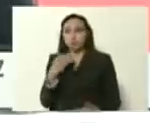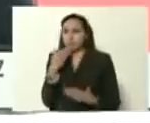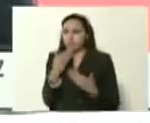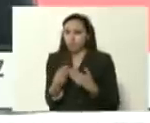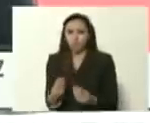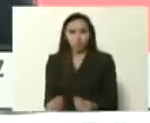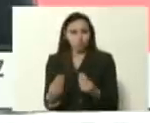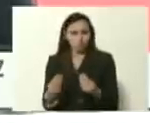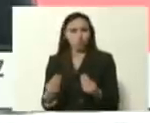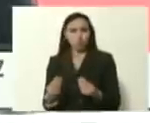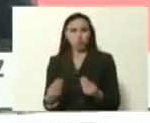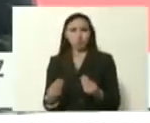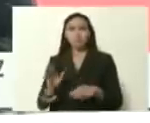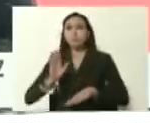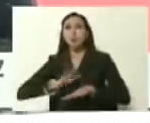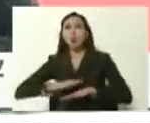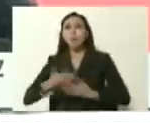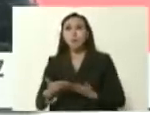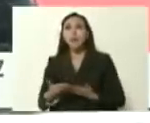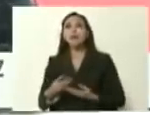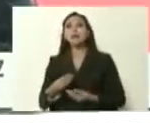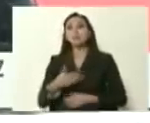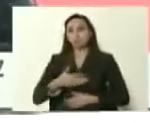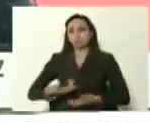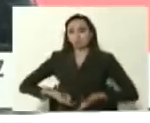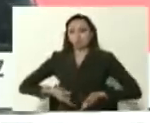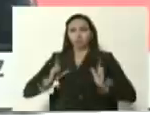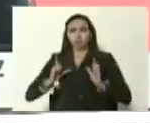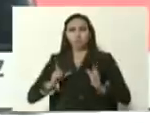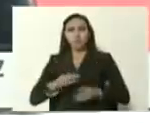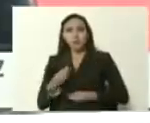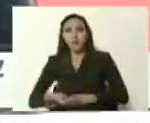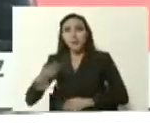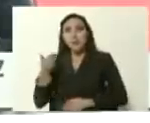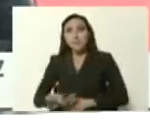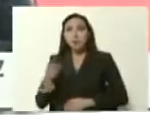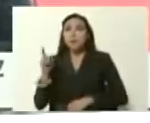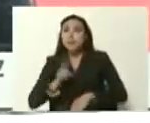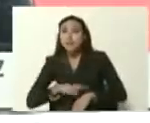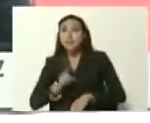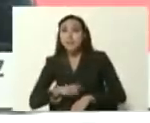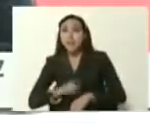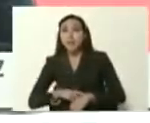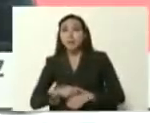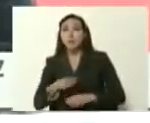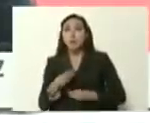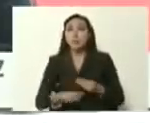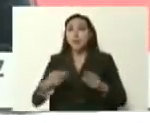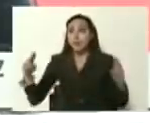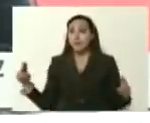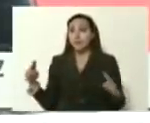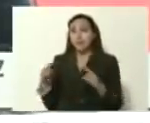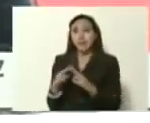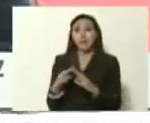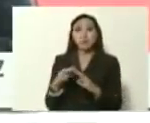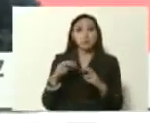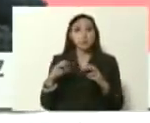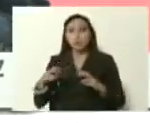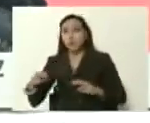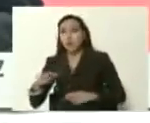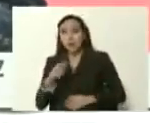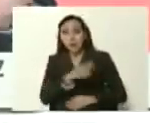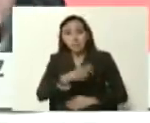agradecidos porque han dispuesto de importante tiempo para que podamos vernos a las caras,